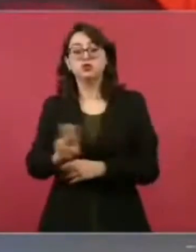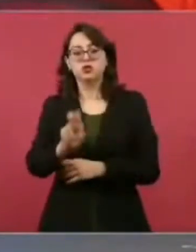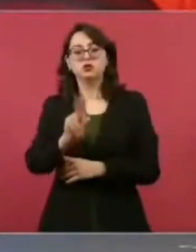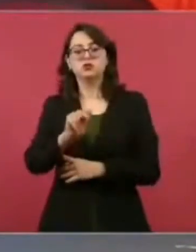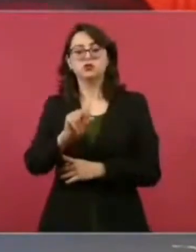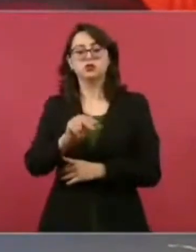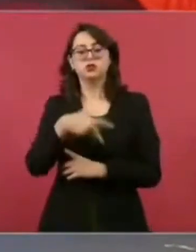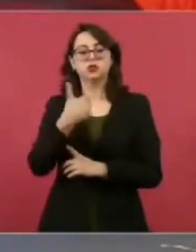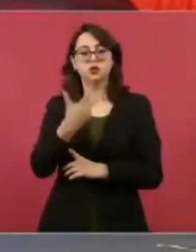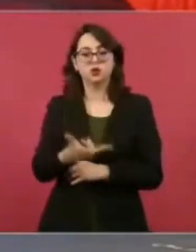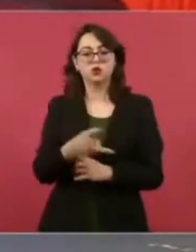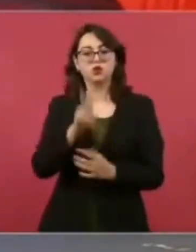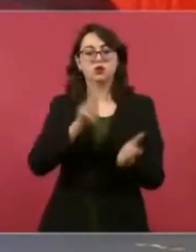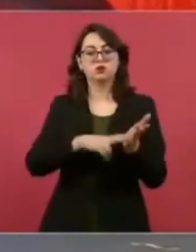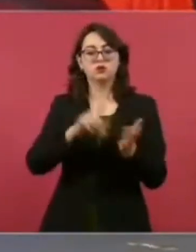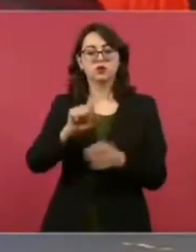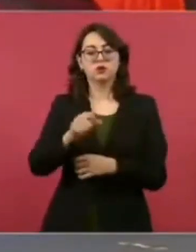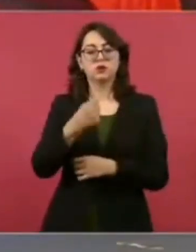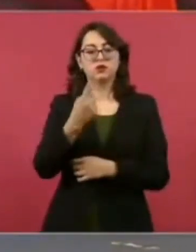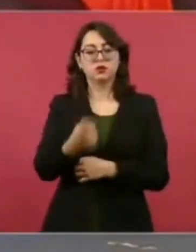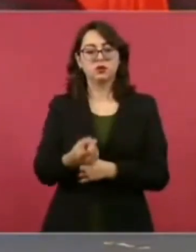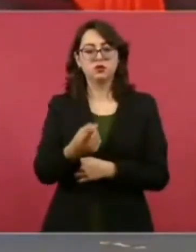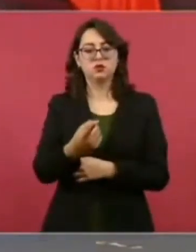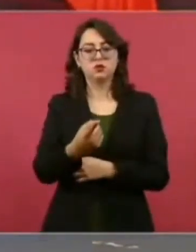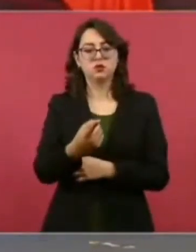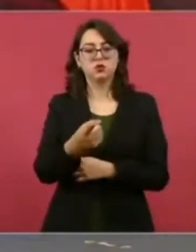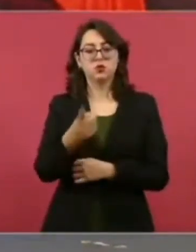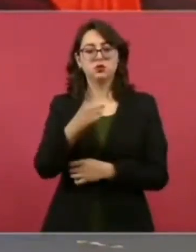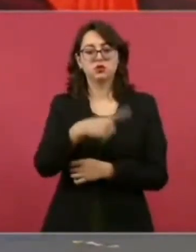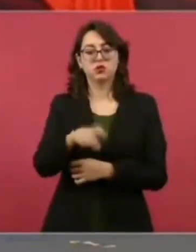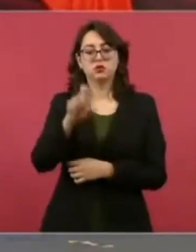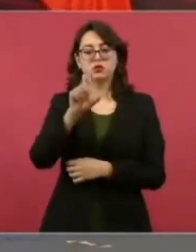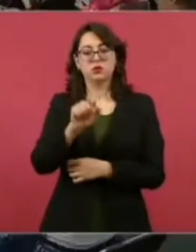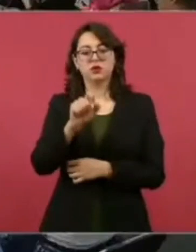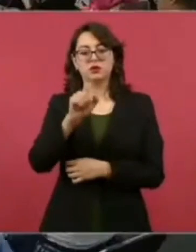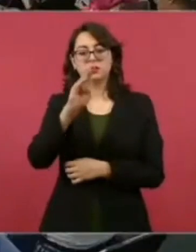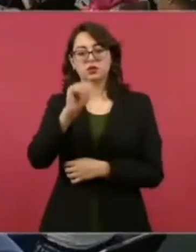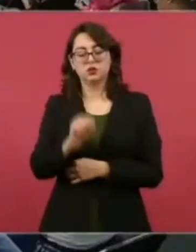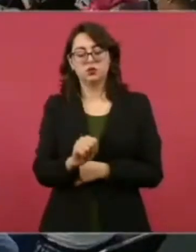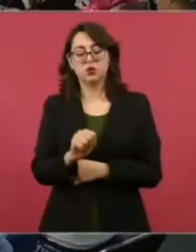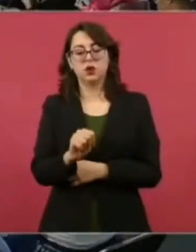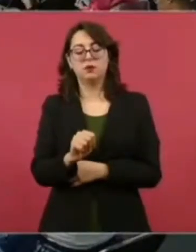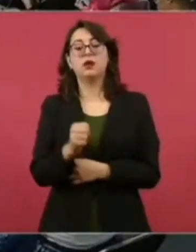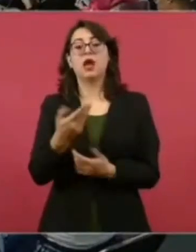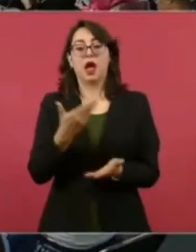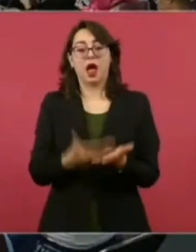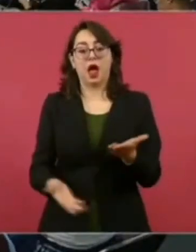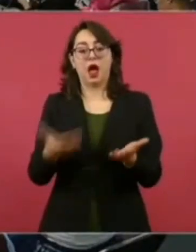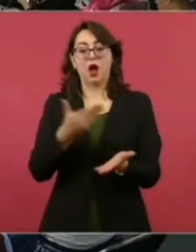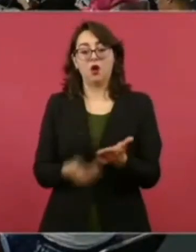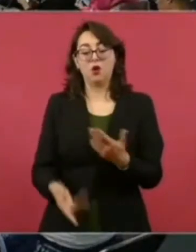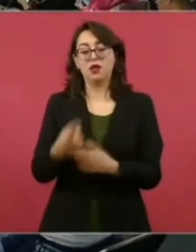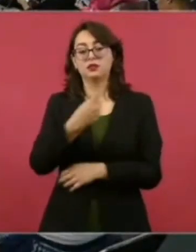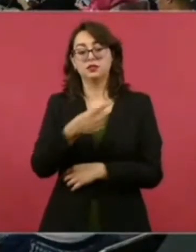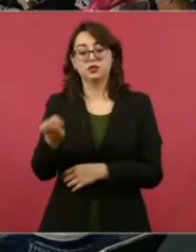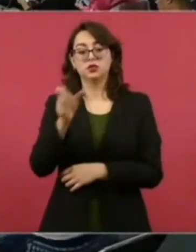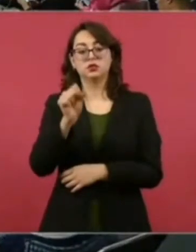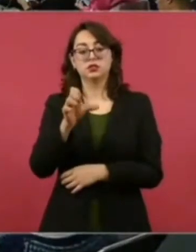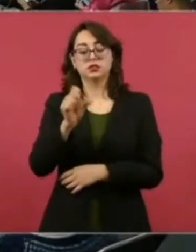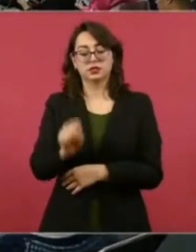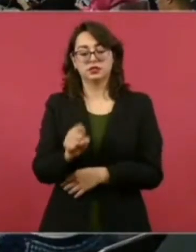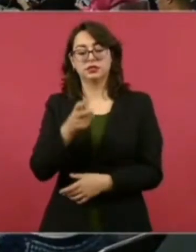159 y 160 este año 197 por ciento